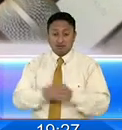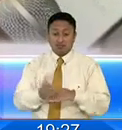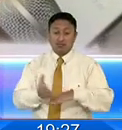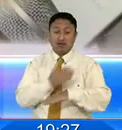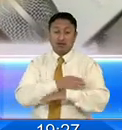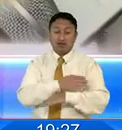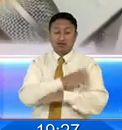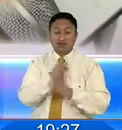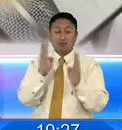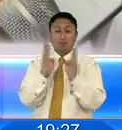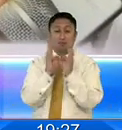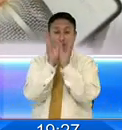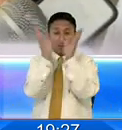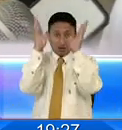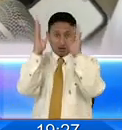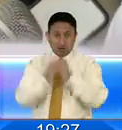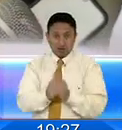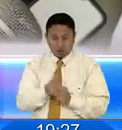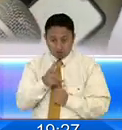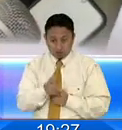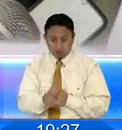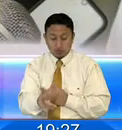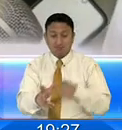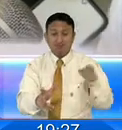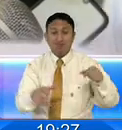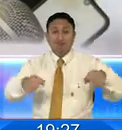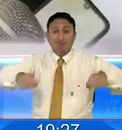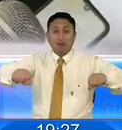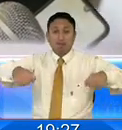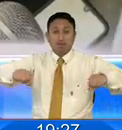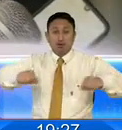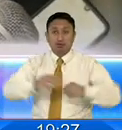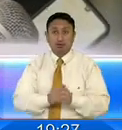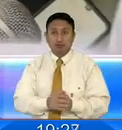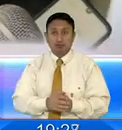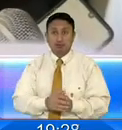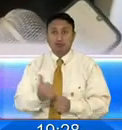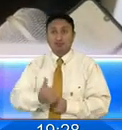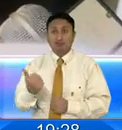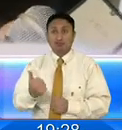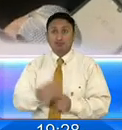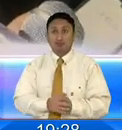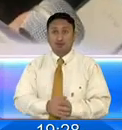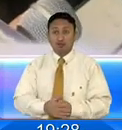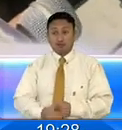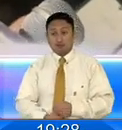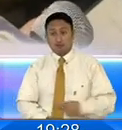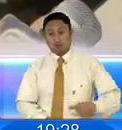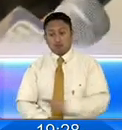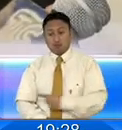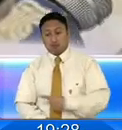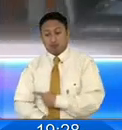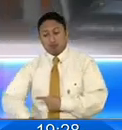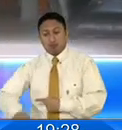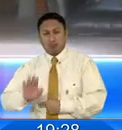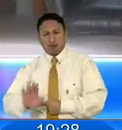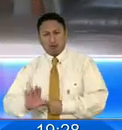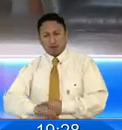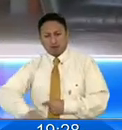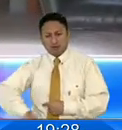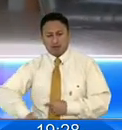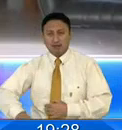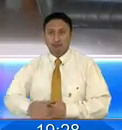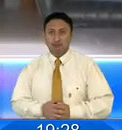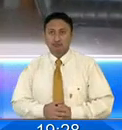Milagro, resulta de que el que va en la moto le hace seña a él que se orille y que se aguante. Ante la